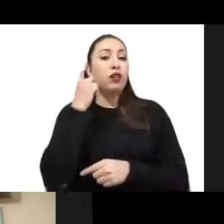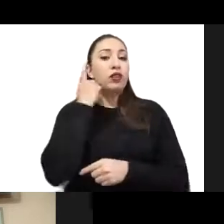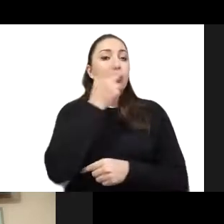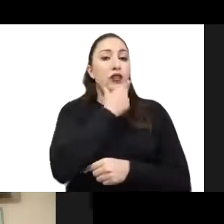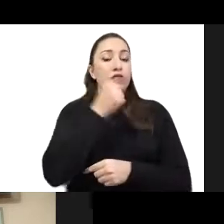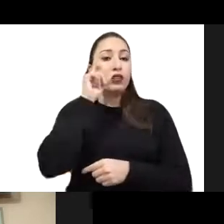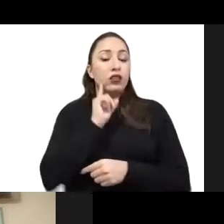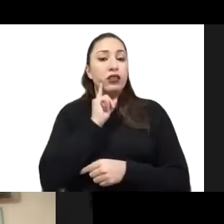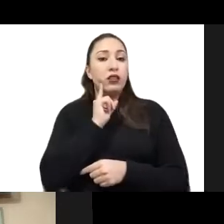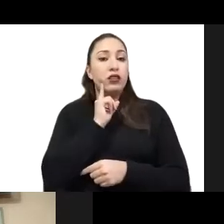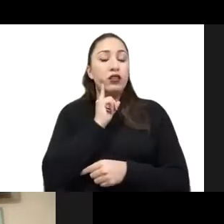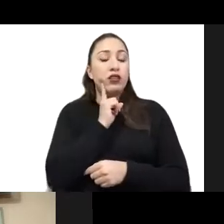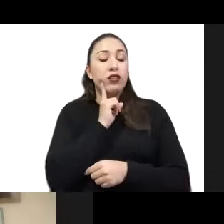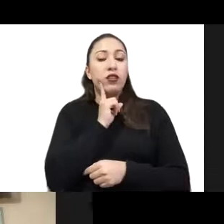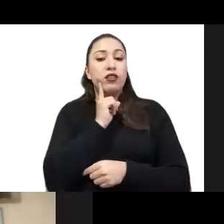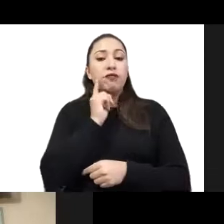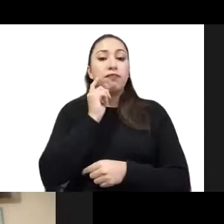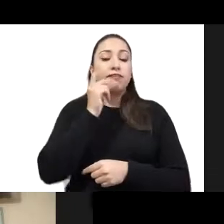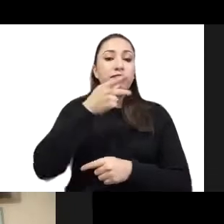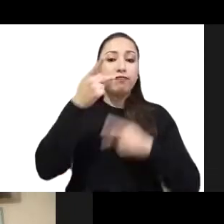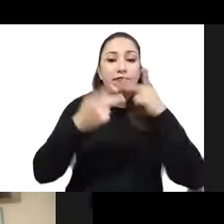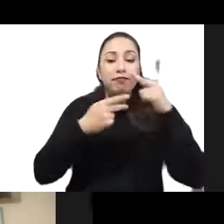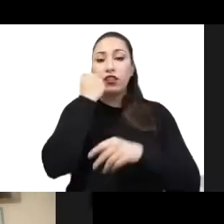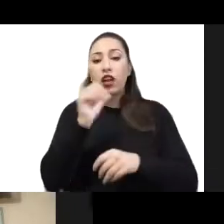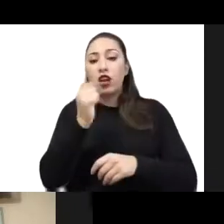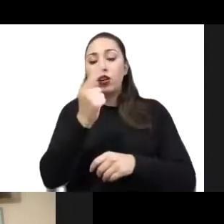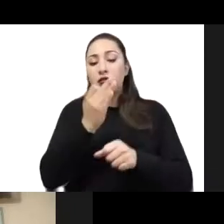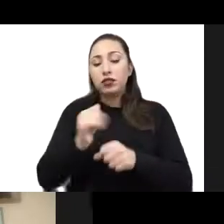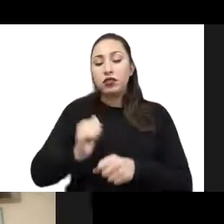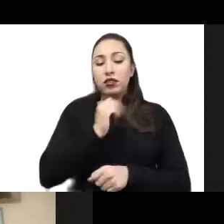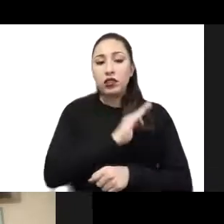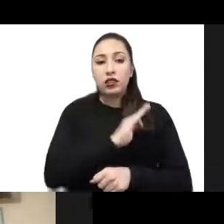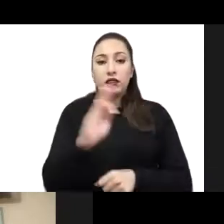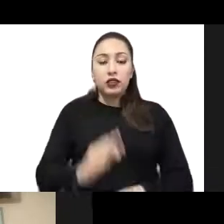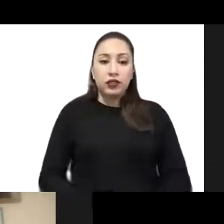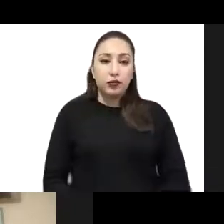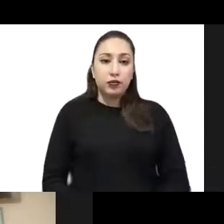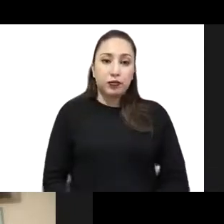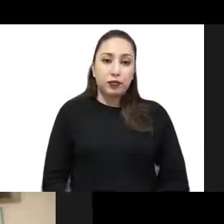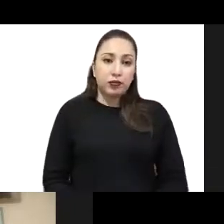deseen hacer algún comentario pueden hacerlo en este momento.